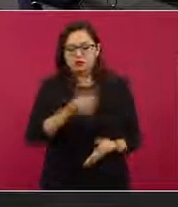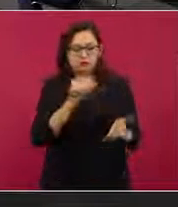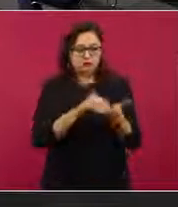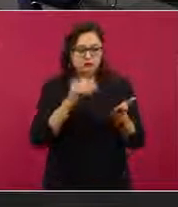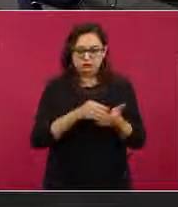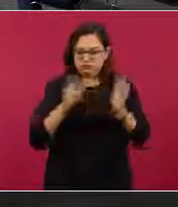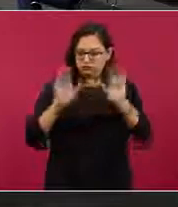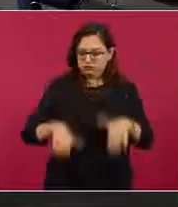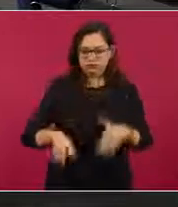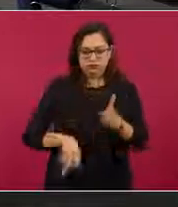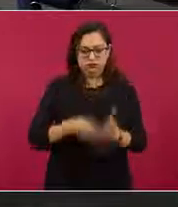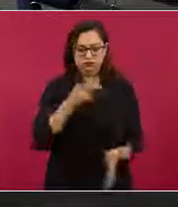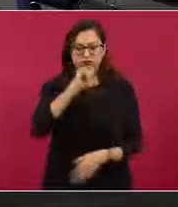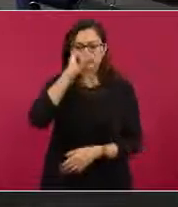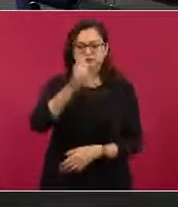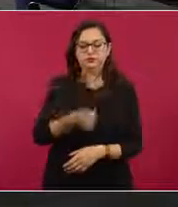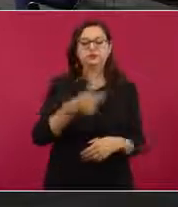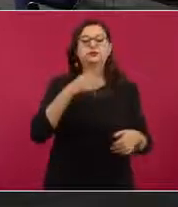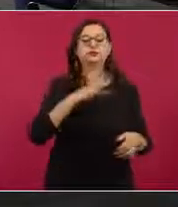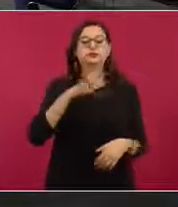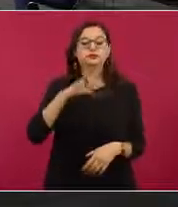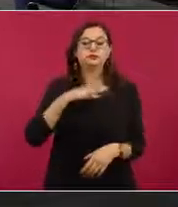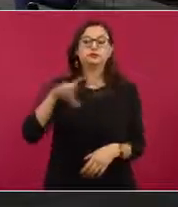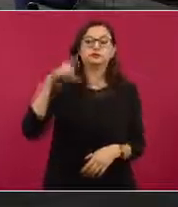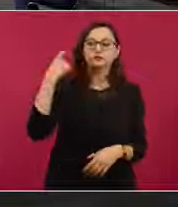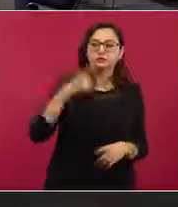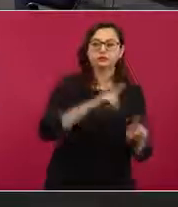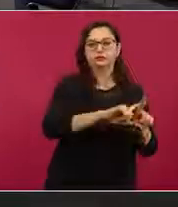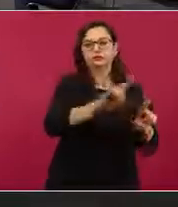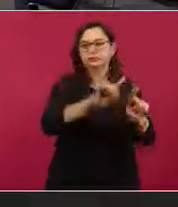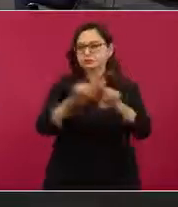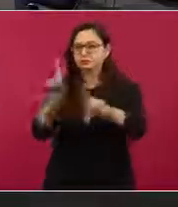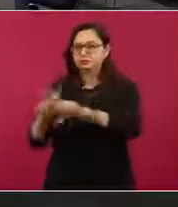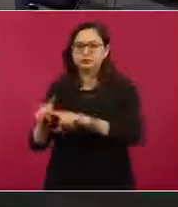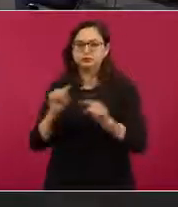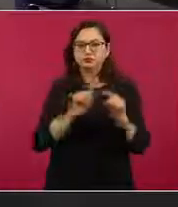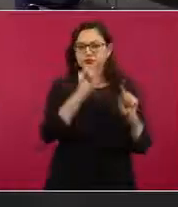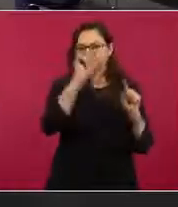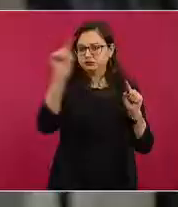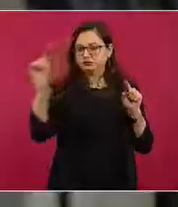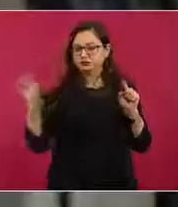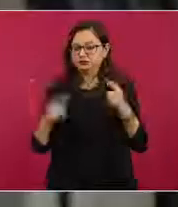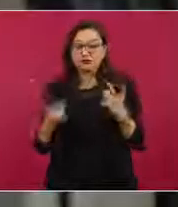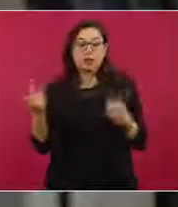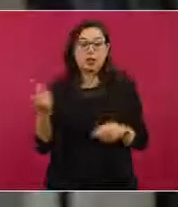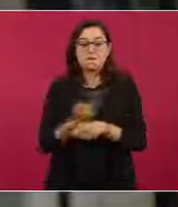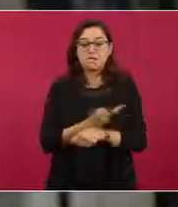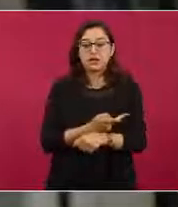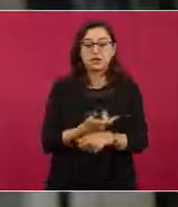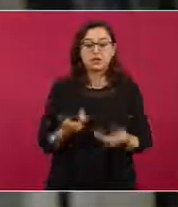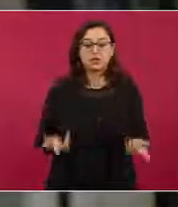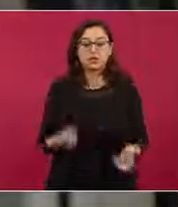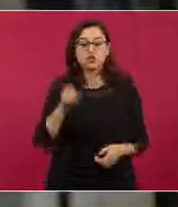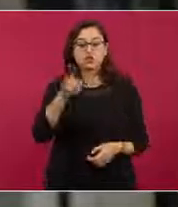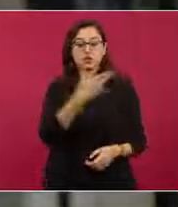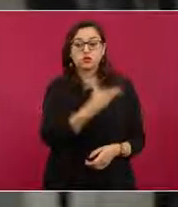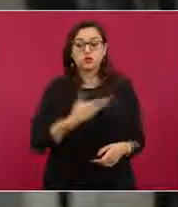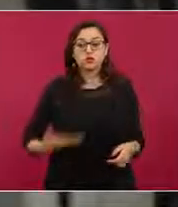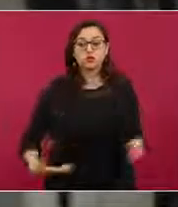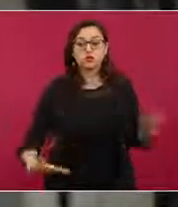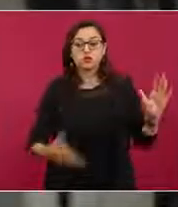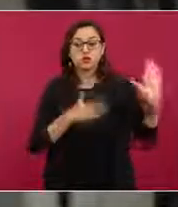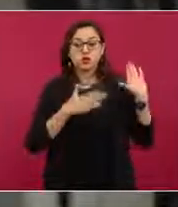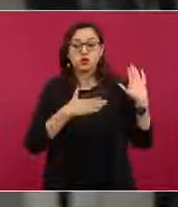educación. Con eso sigue sin cumplirse, lo comentaba yo el año pasado, el compromiso presidencial número